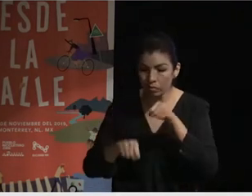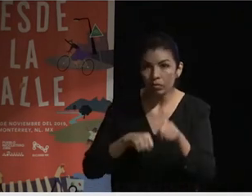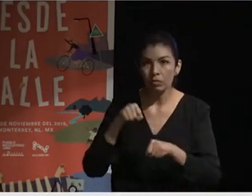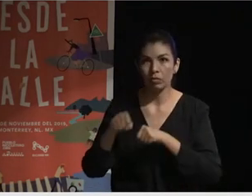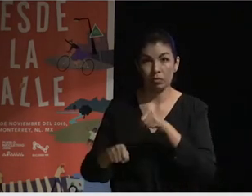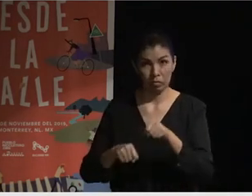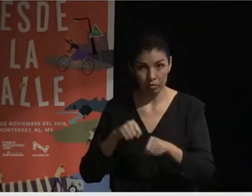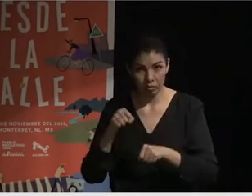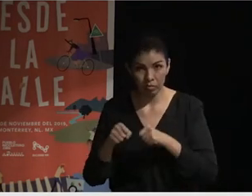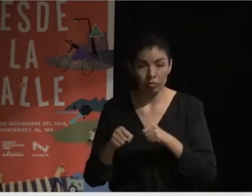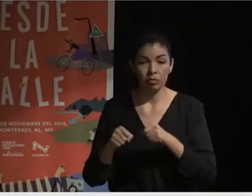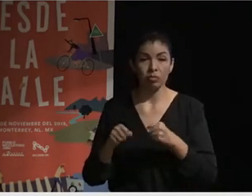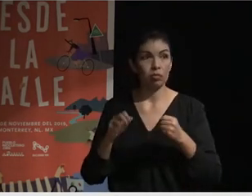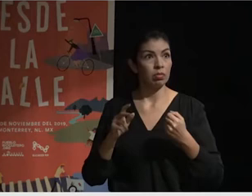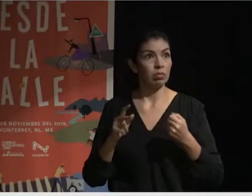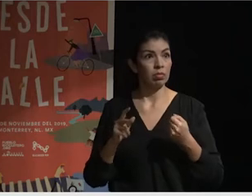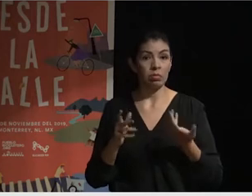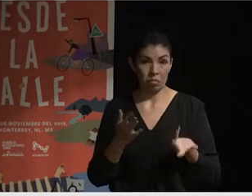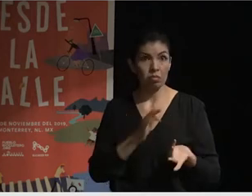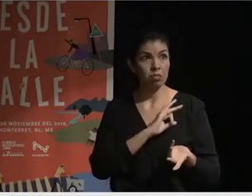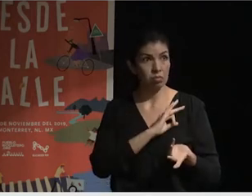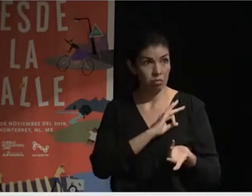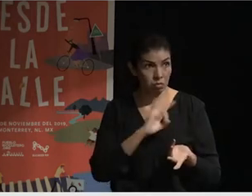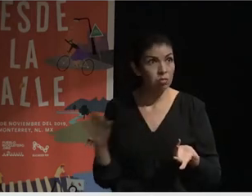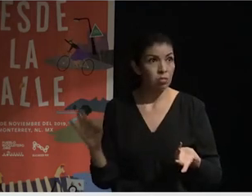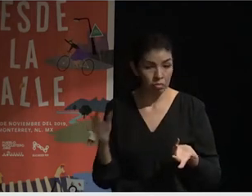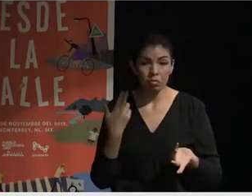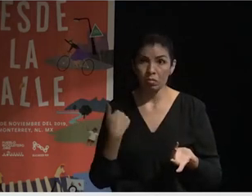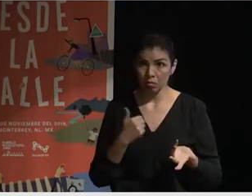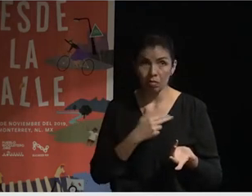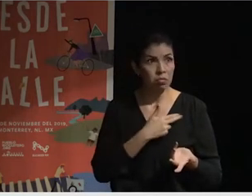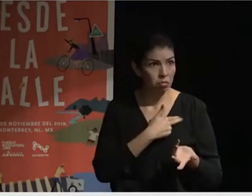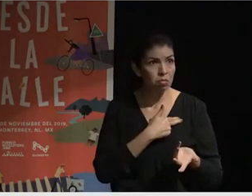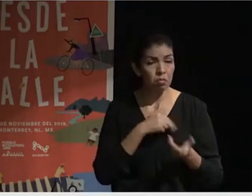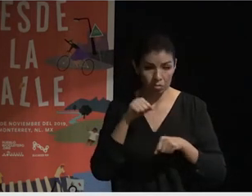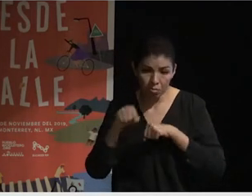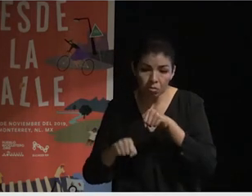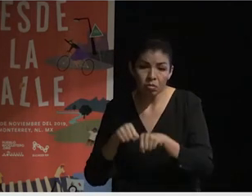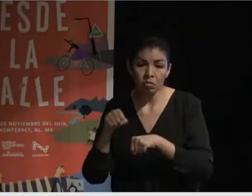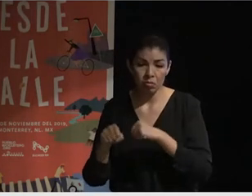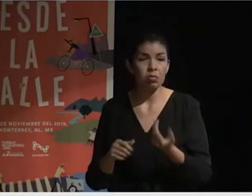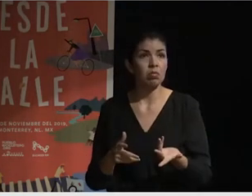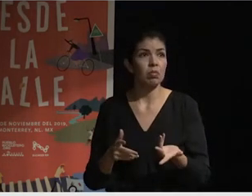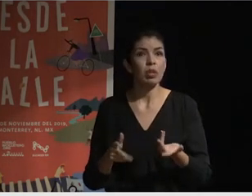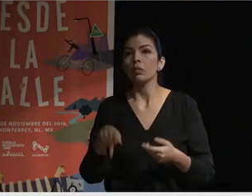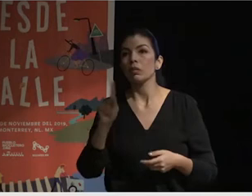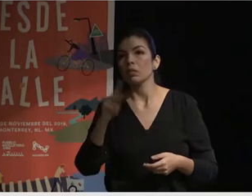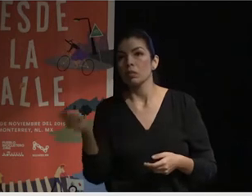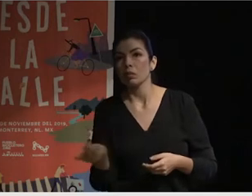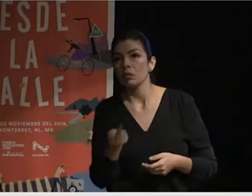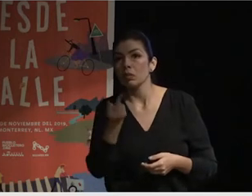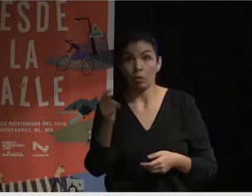verdad nacional. El tema es si estamos acá todos los ciclistas, si estamos acá todos los